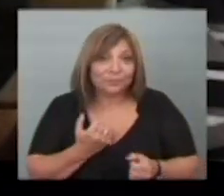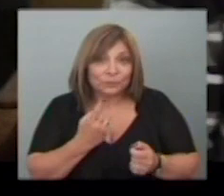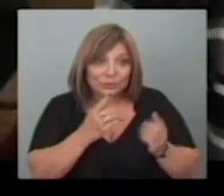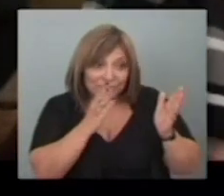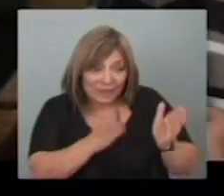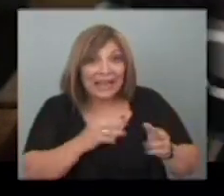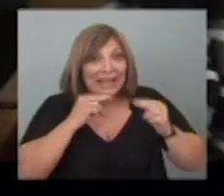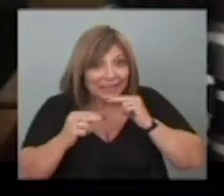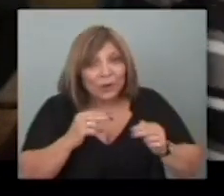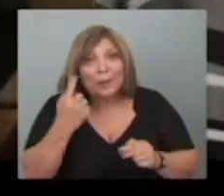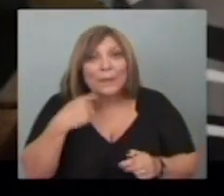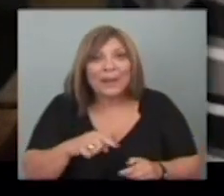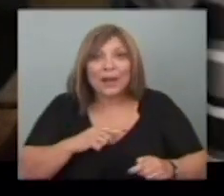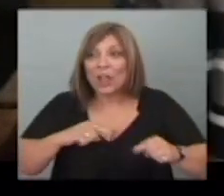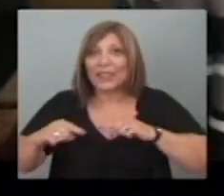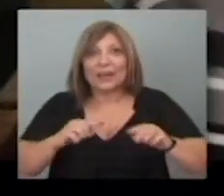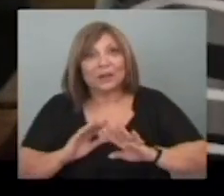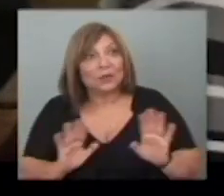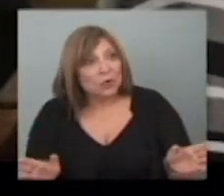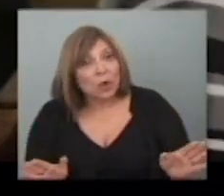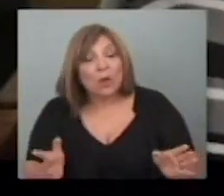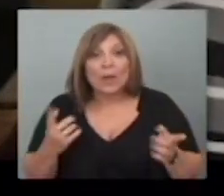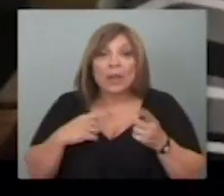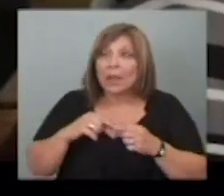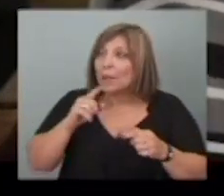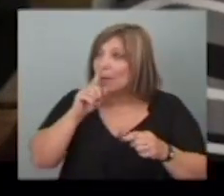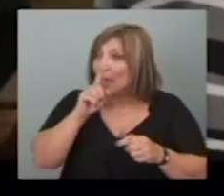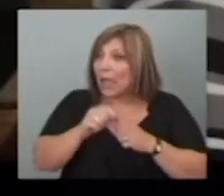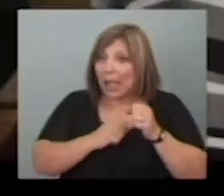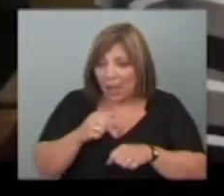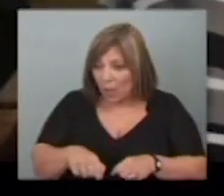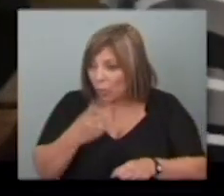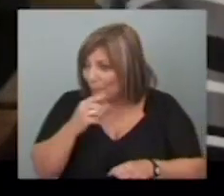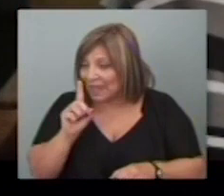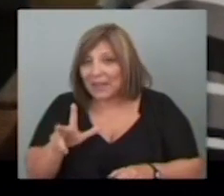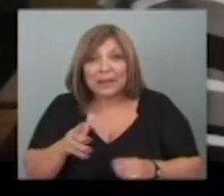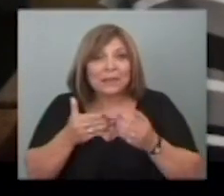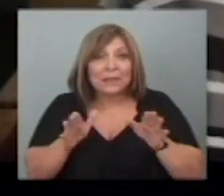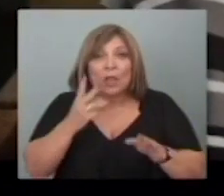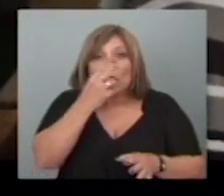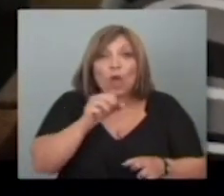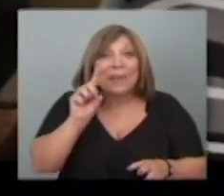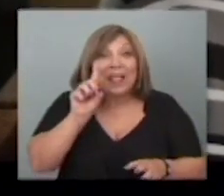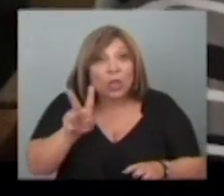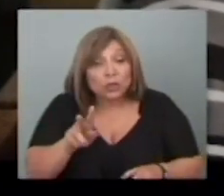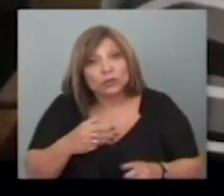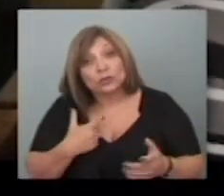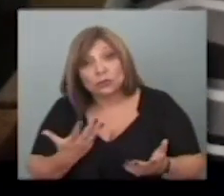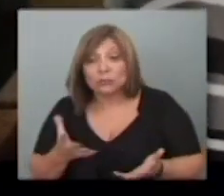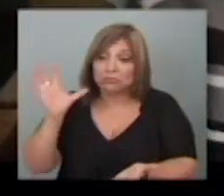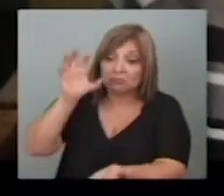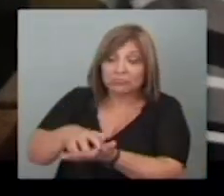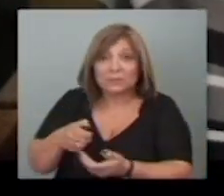partes en restaurantes, pero no de dirigir. Y bueno, estamos en el 2013, a principios de 2012 decidí ponerme algo